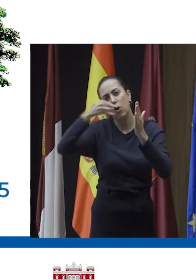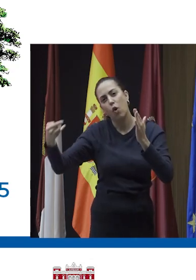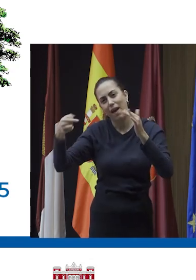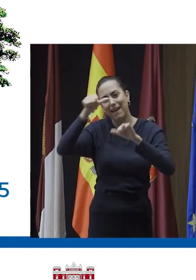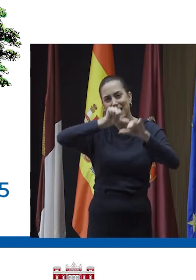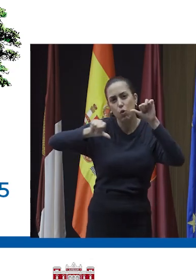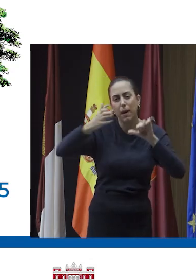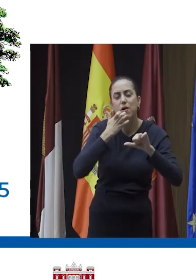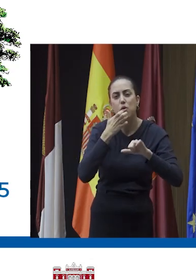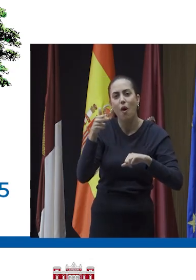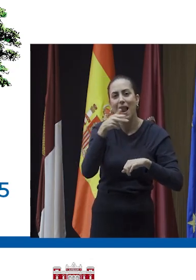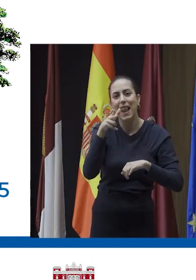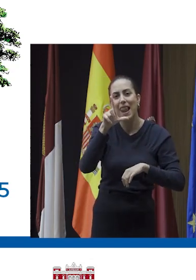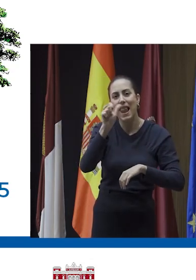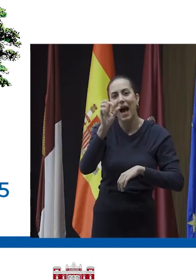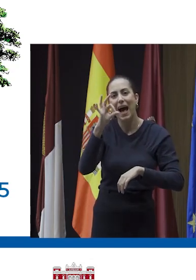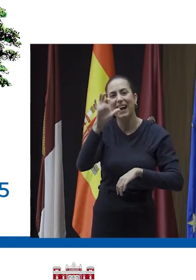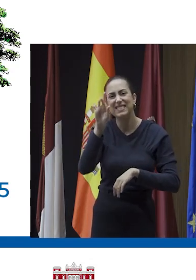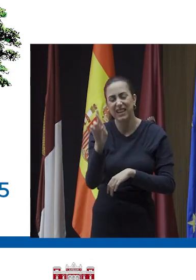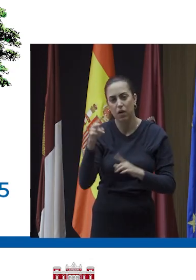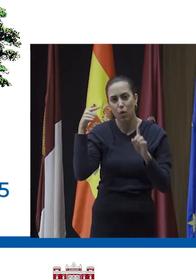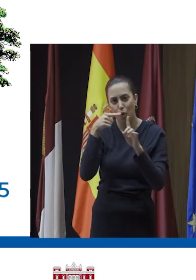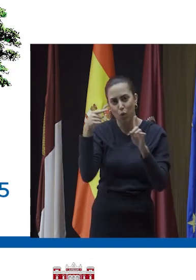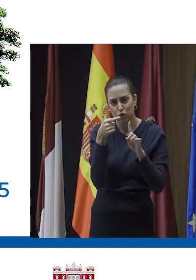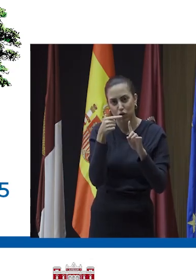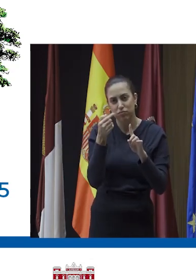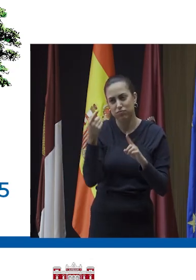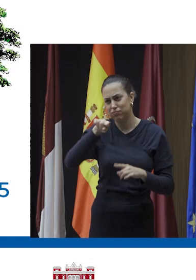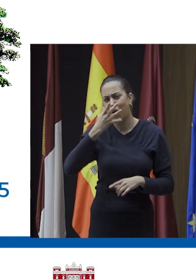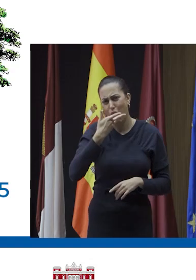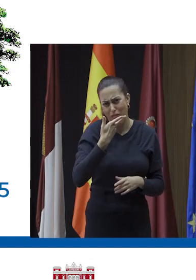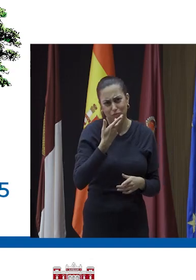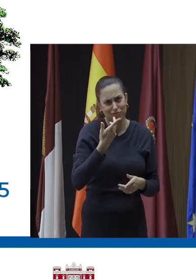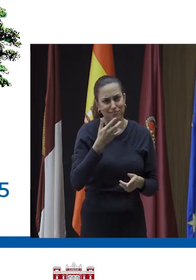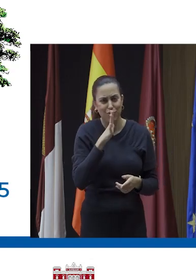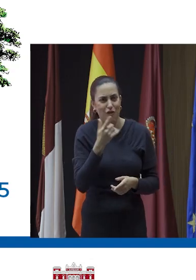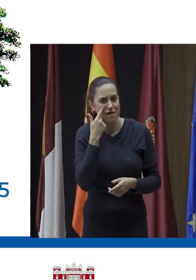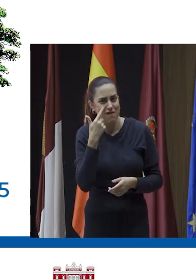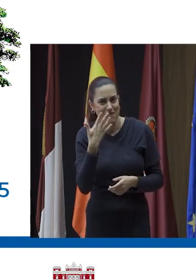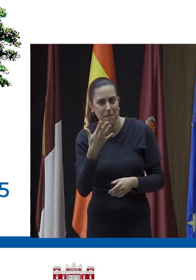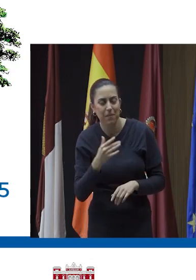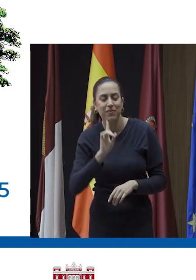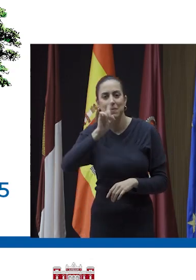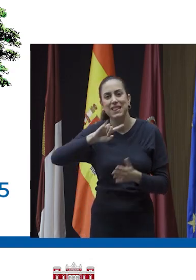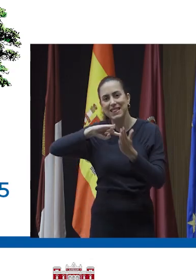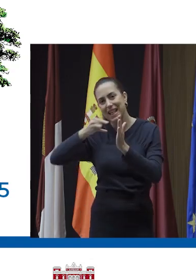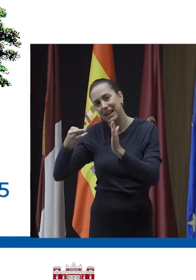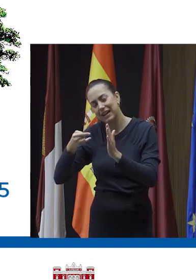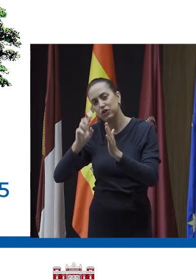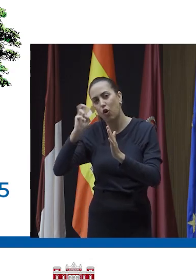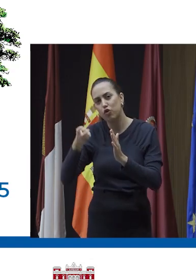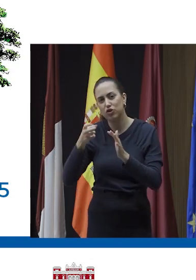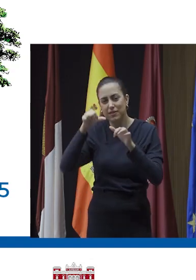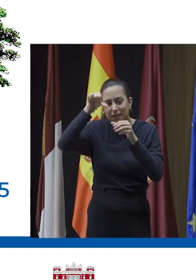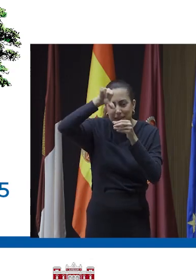uso del láser, ¿verdad? Tan conocido y tan extendido hoy en día, y otras técnicas de incisión que son